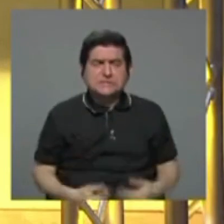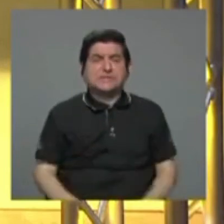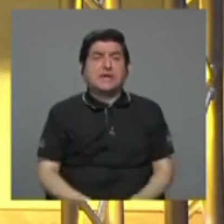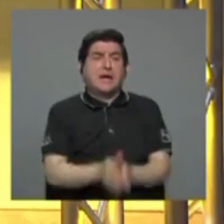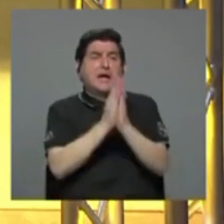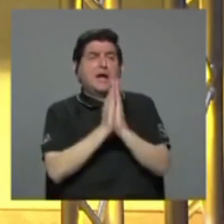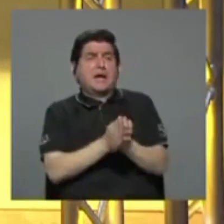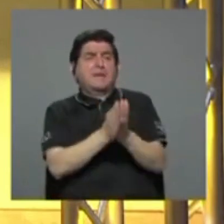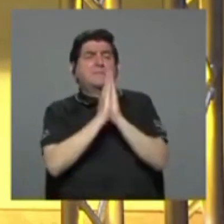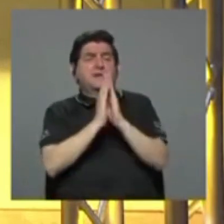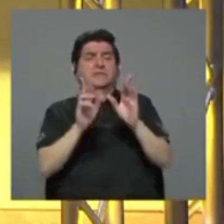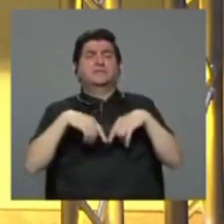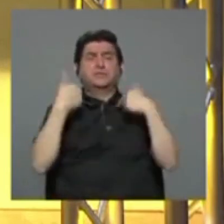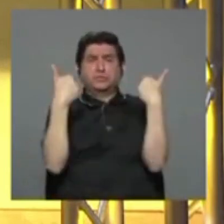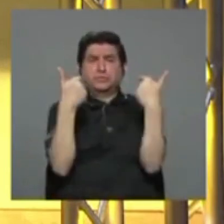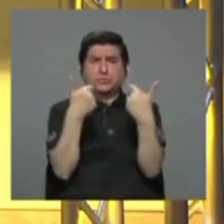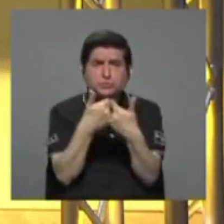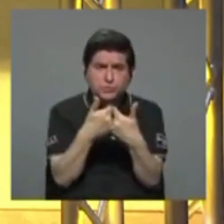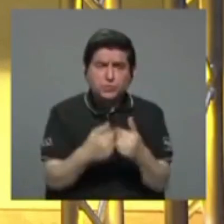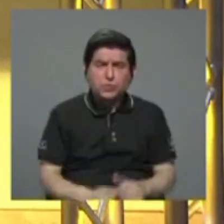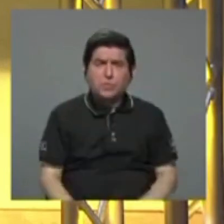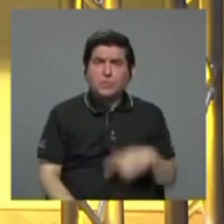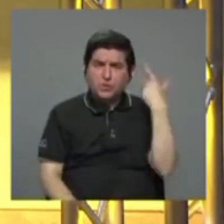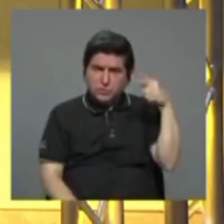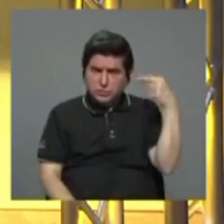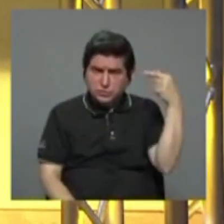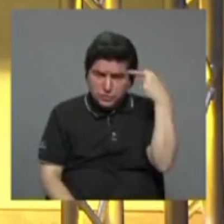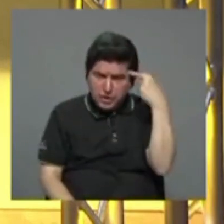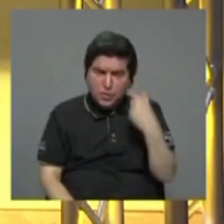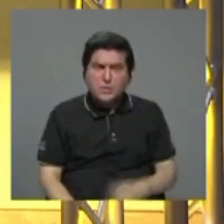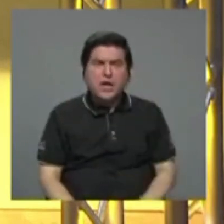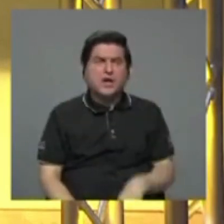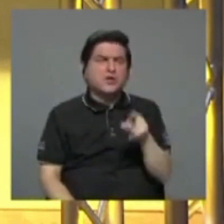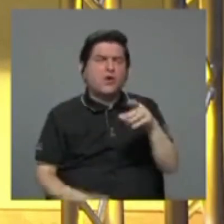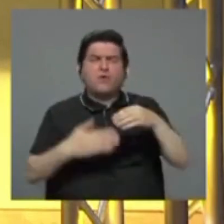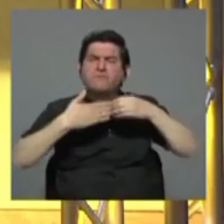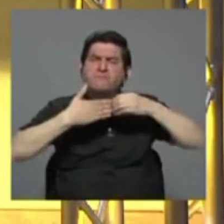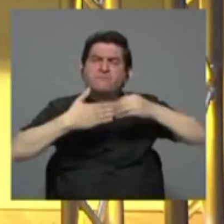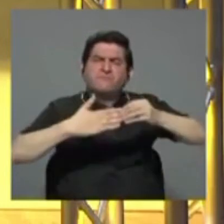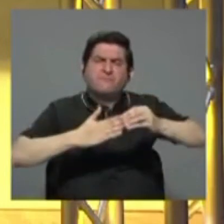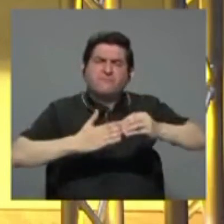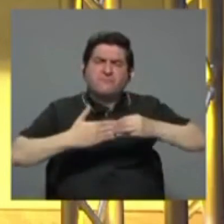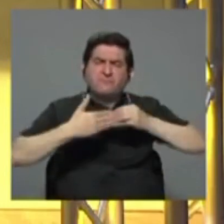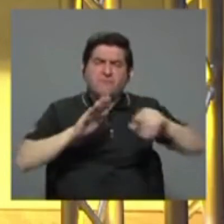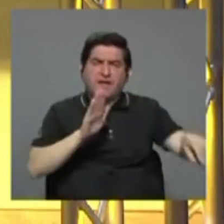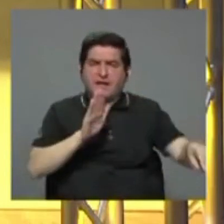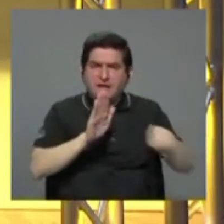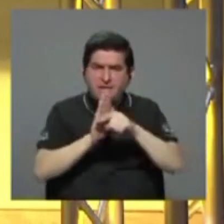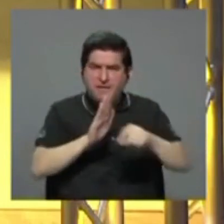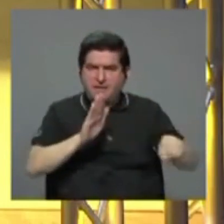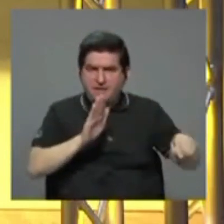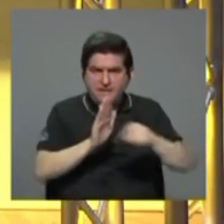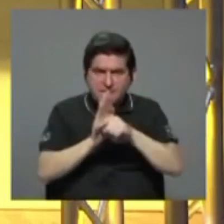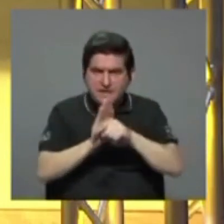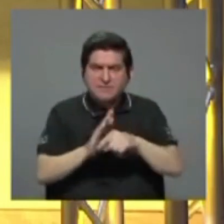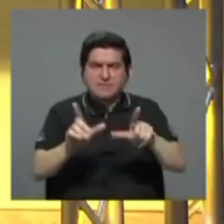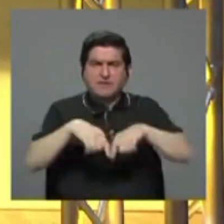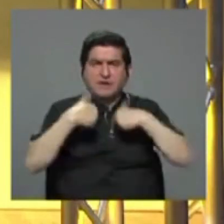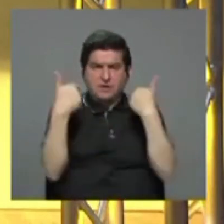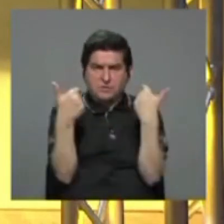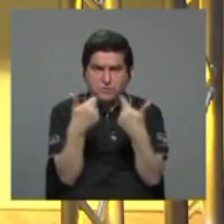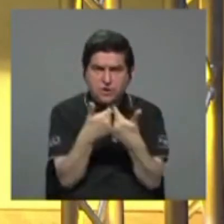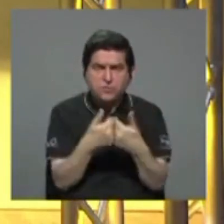pedidos de algunos sectores de que el gobierno cediera ante la negativa de los